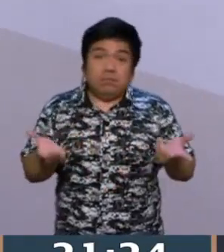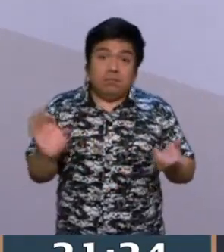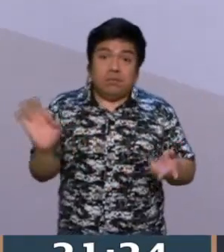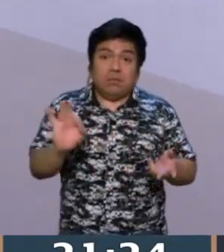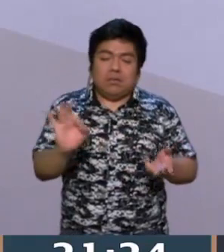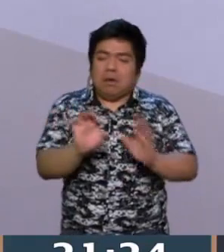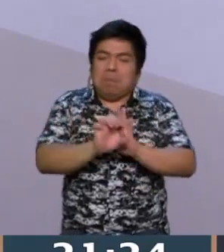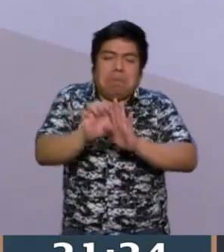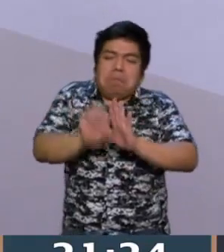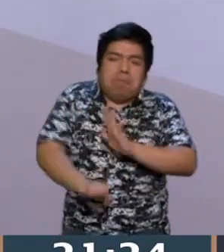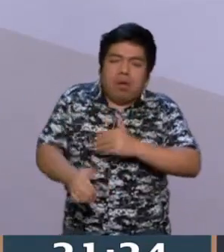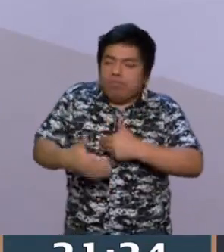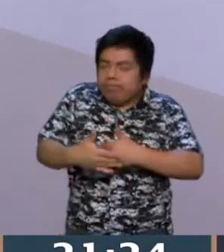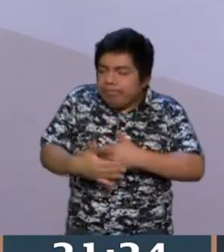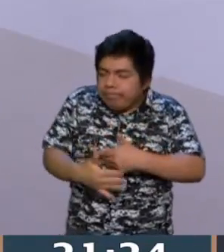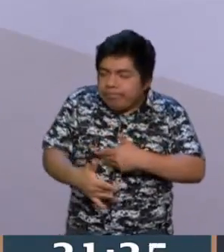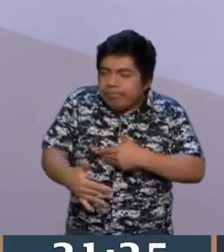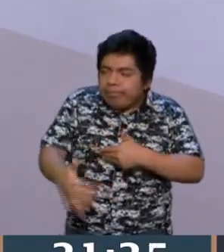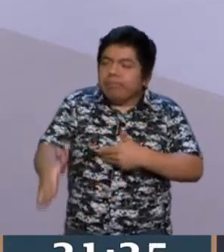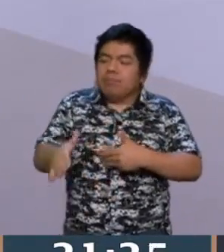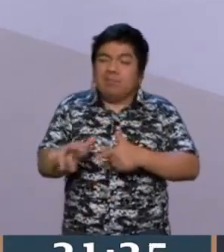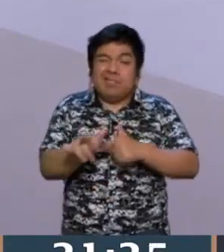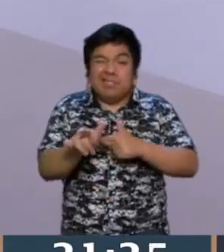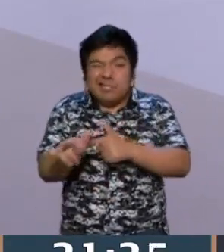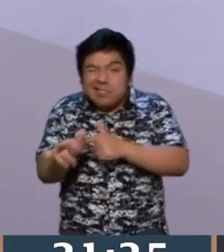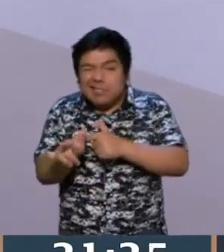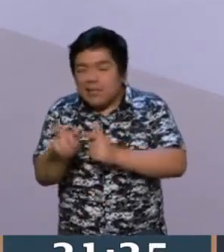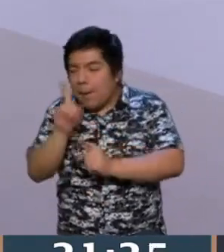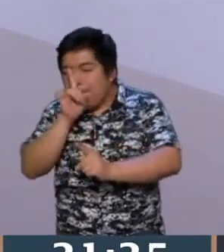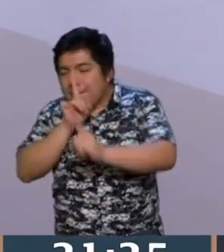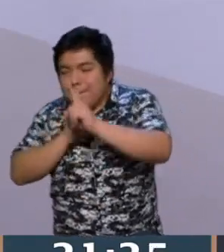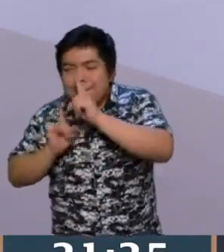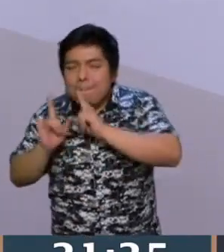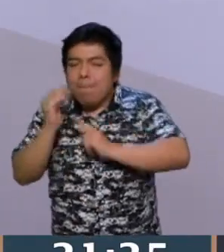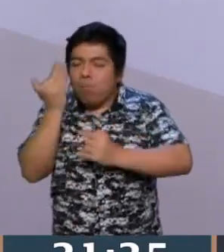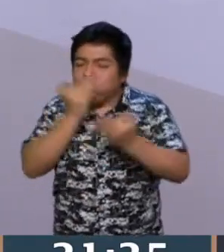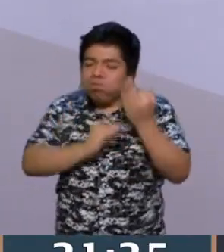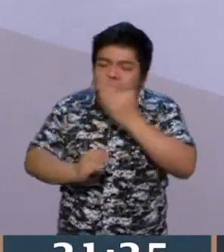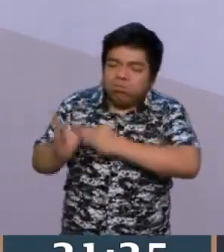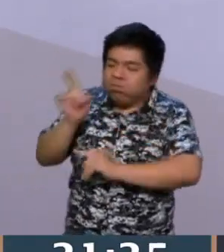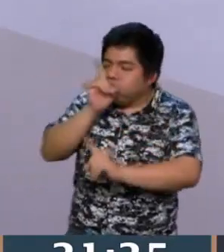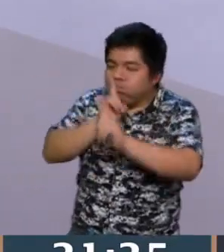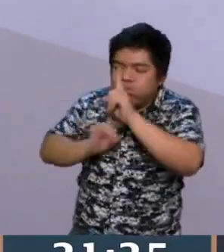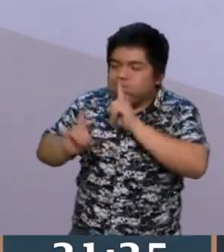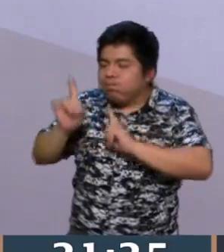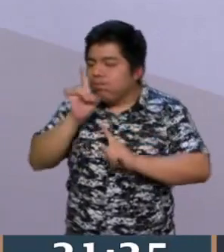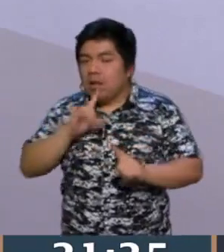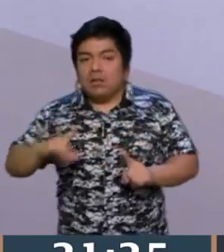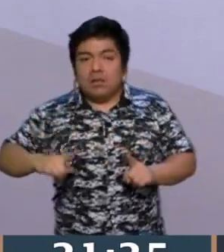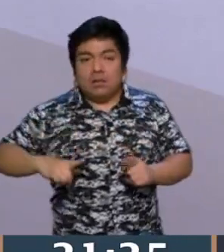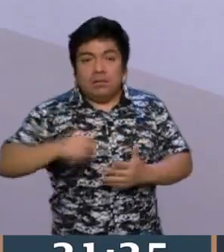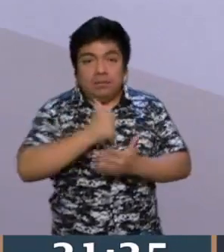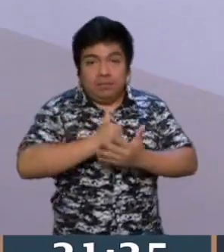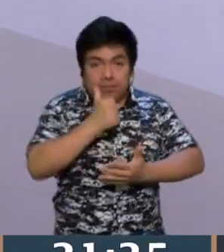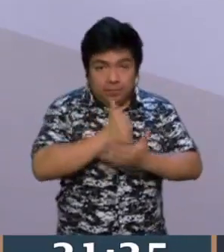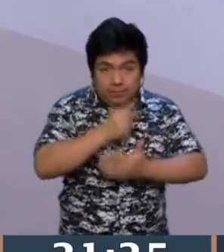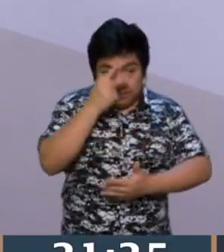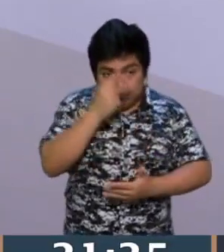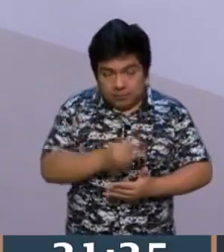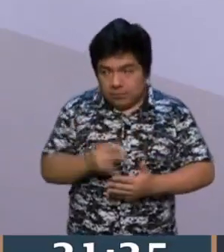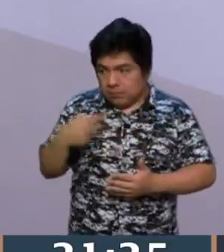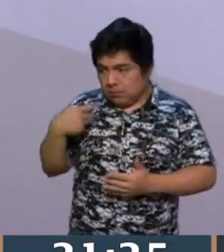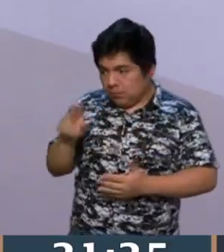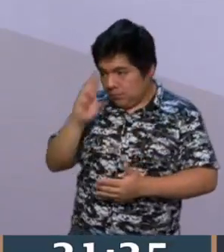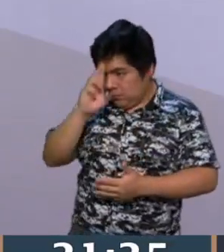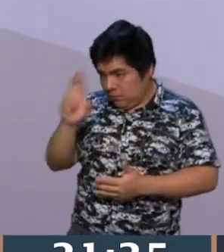esperar que si a lo largo de la contienda siguen falseándose datos e información referente al gobierno de la Ciudad de México, en pleno respeto